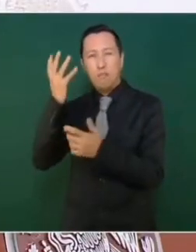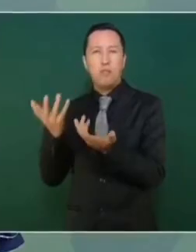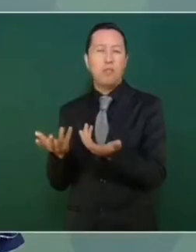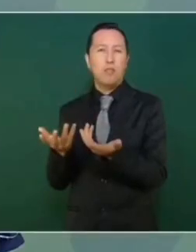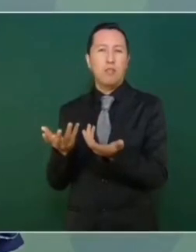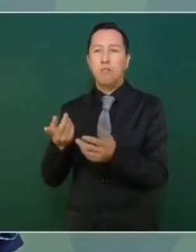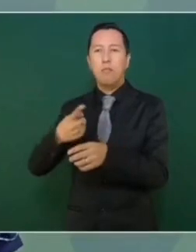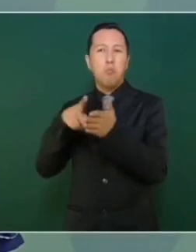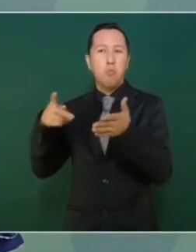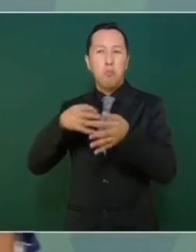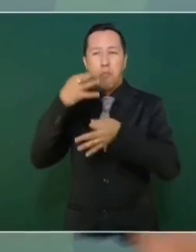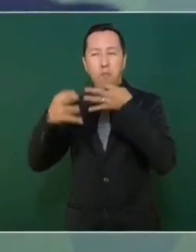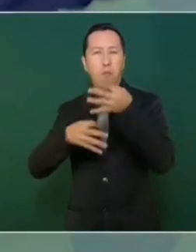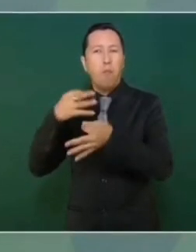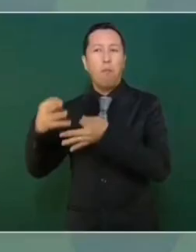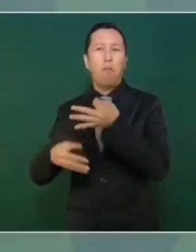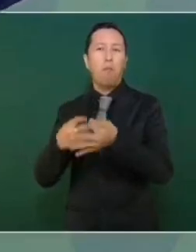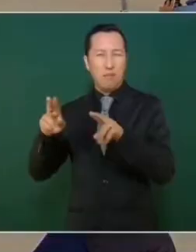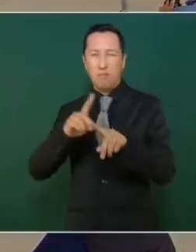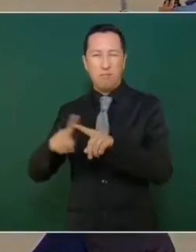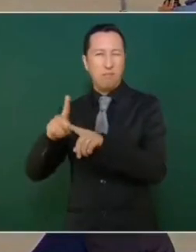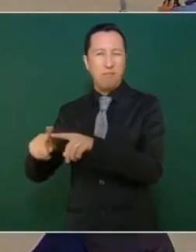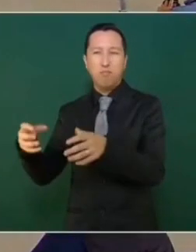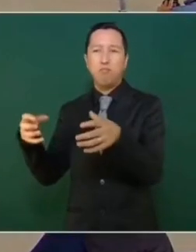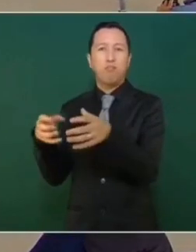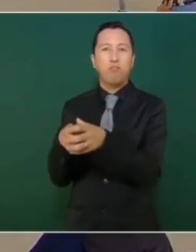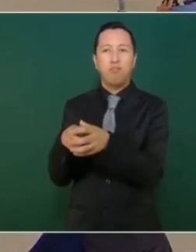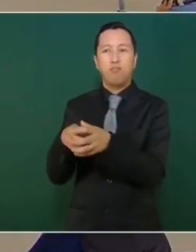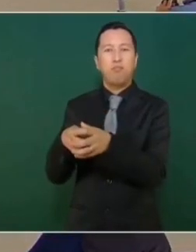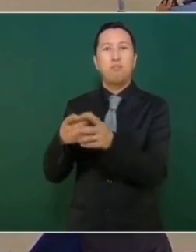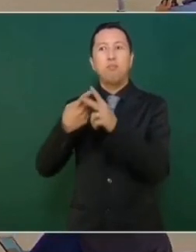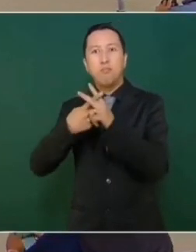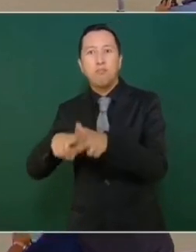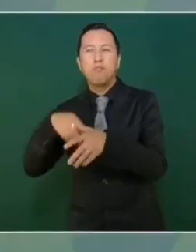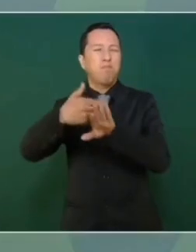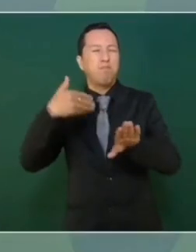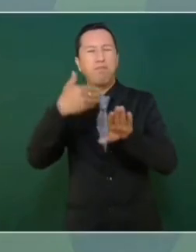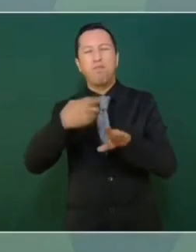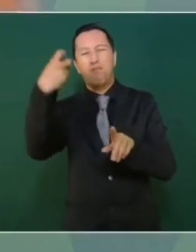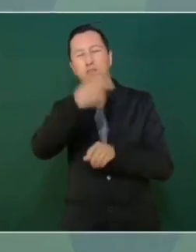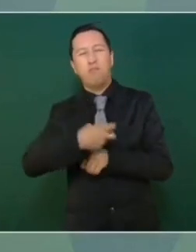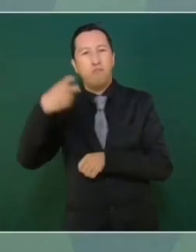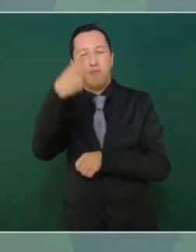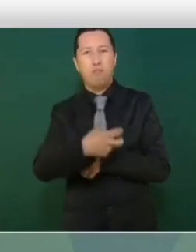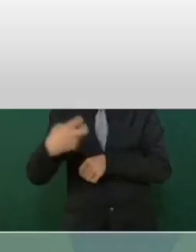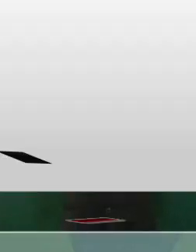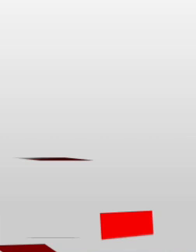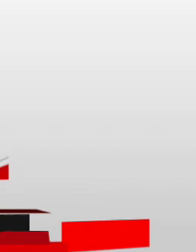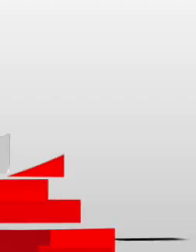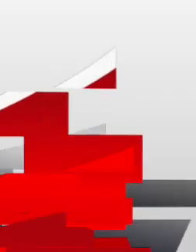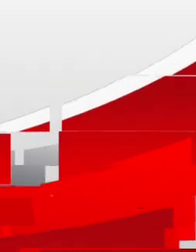medios de información, con sus voceros, y hay toda una campaña en contra en los medios.